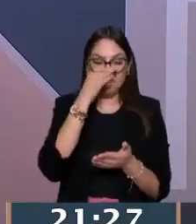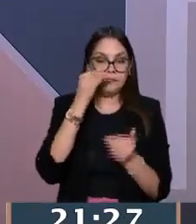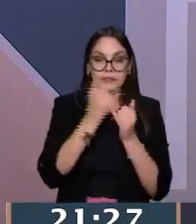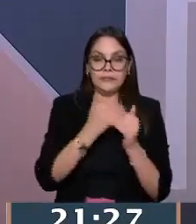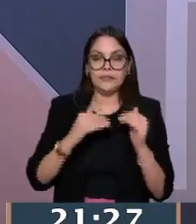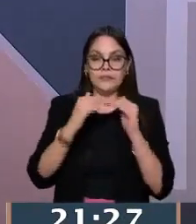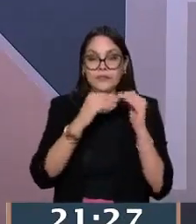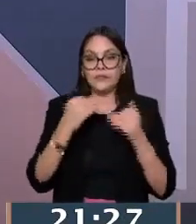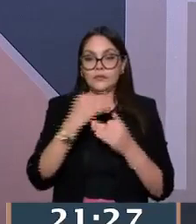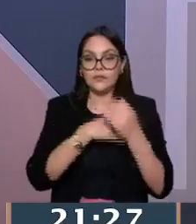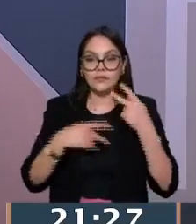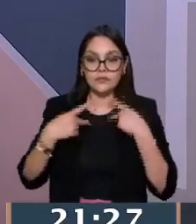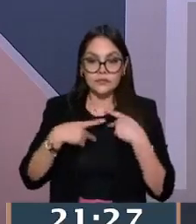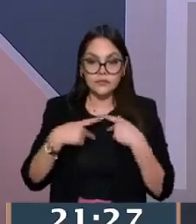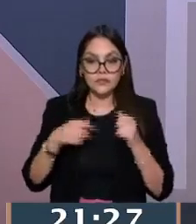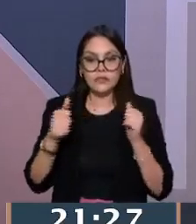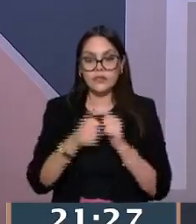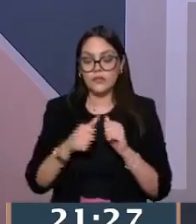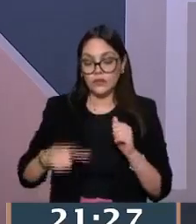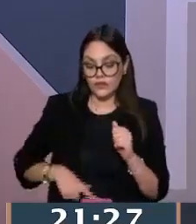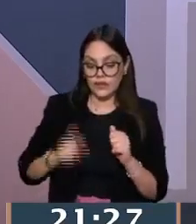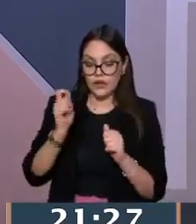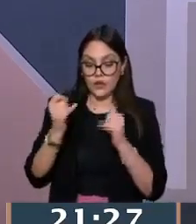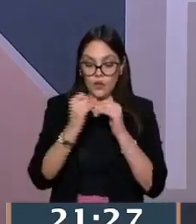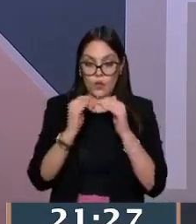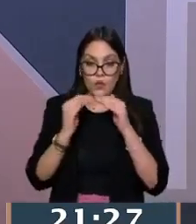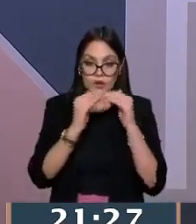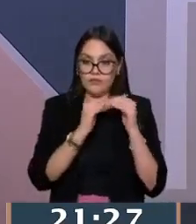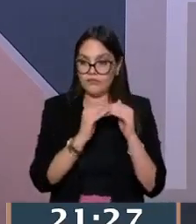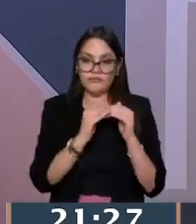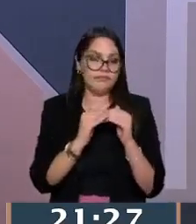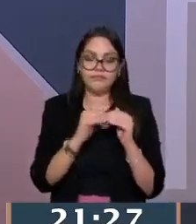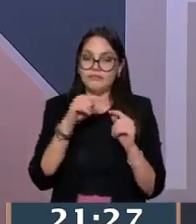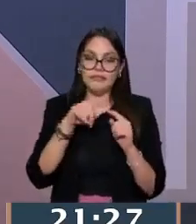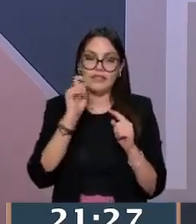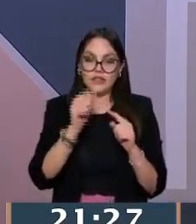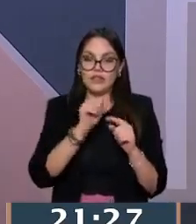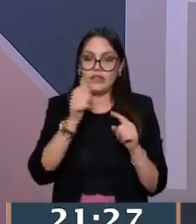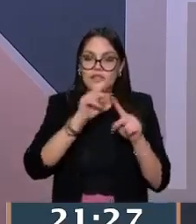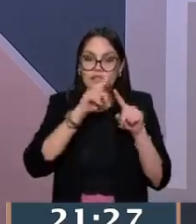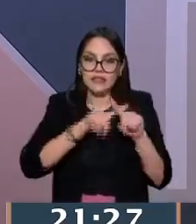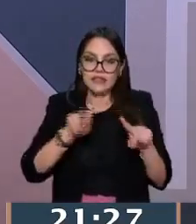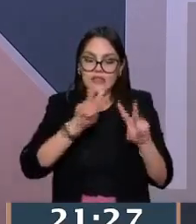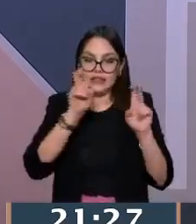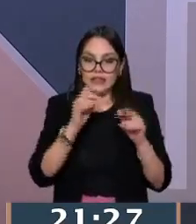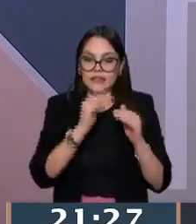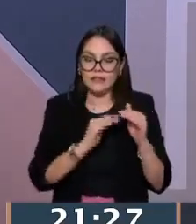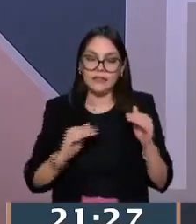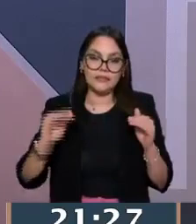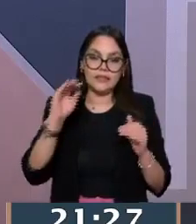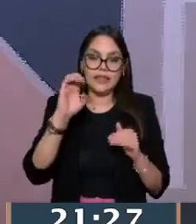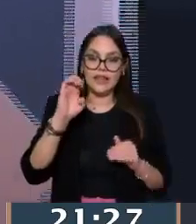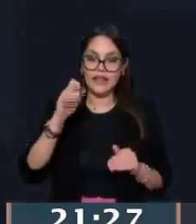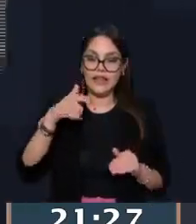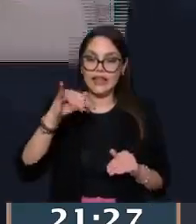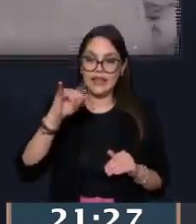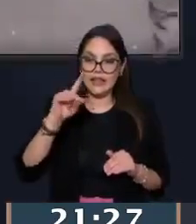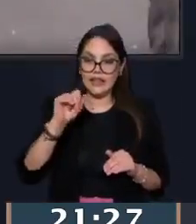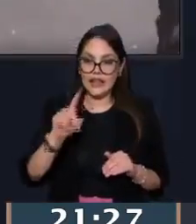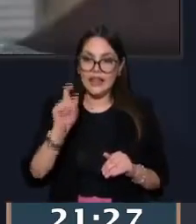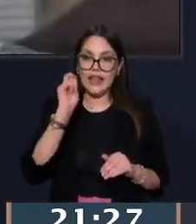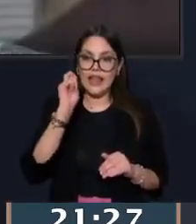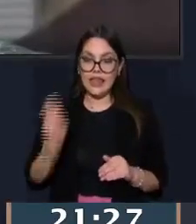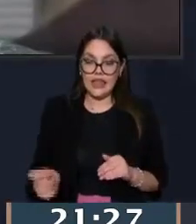los ciudadanos frente al Estado somos iguales. No. Ahí viene el otro tema que es el de la equidad. Es decir, también reconocer que en